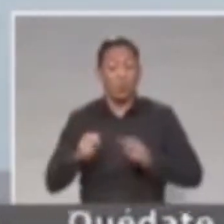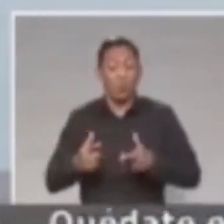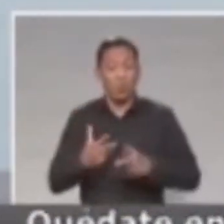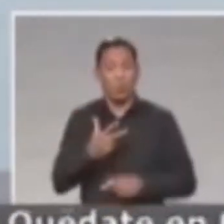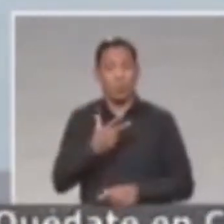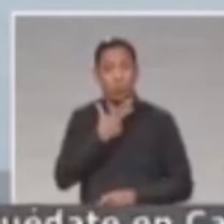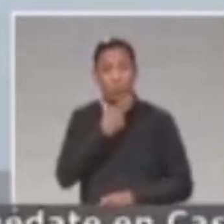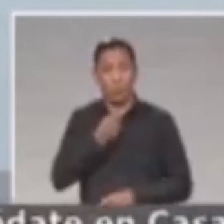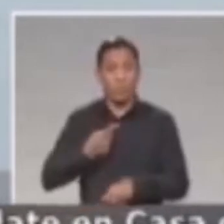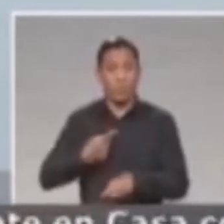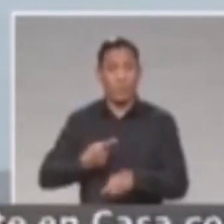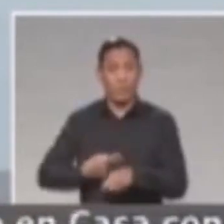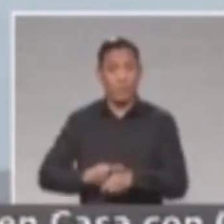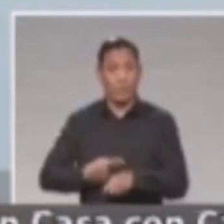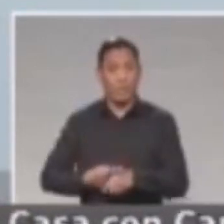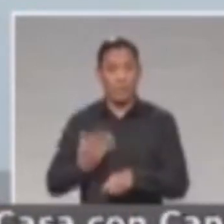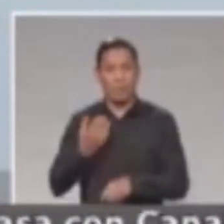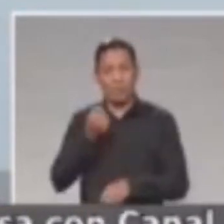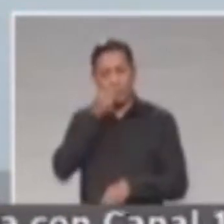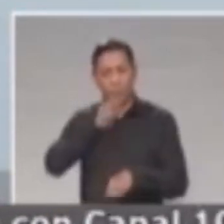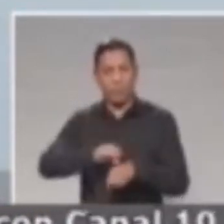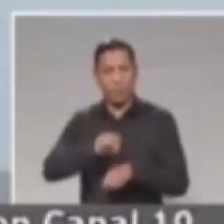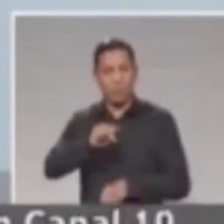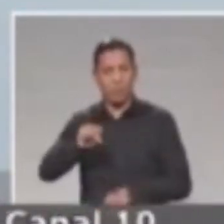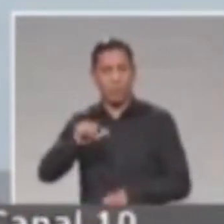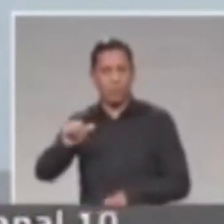Gutiérrez que atendimos en la Secretaría de Salud.